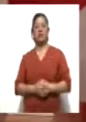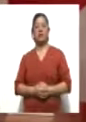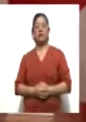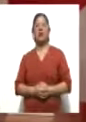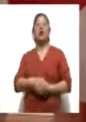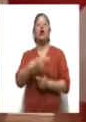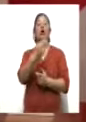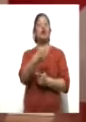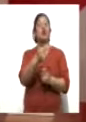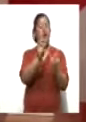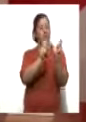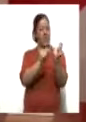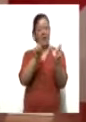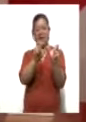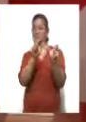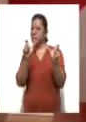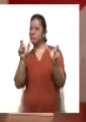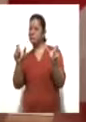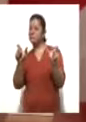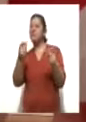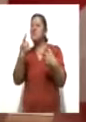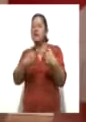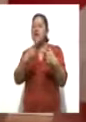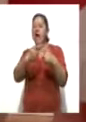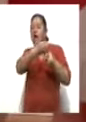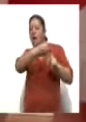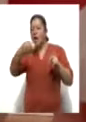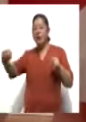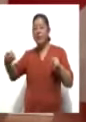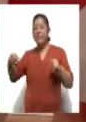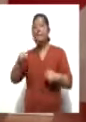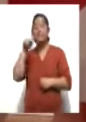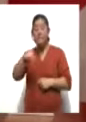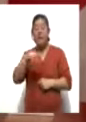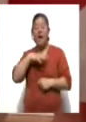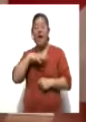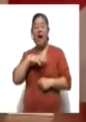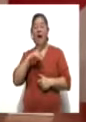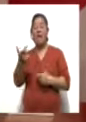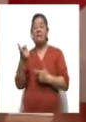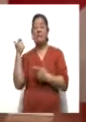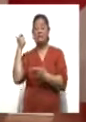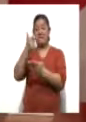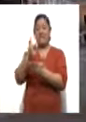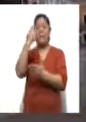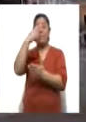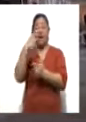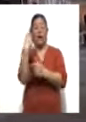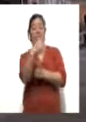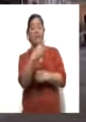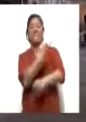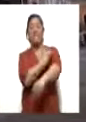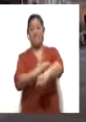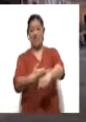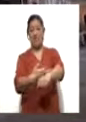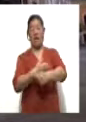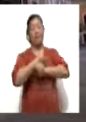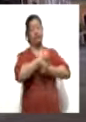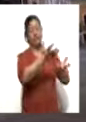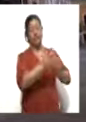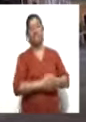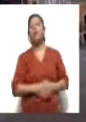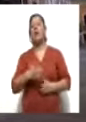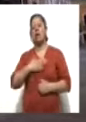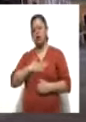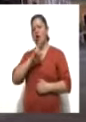nombres y apellidos que llevan dinero a una familia. Marco Mena reconoció el esfuerzo de la Secretaría